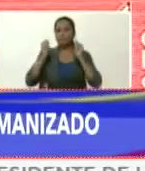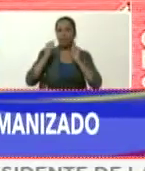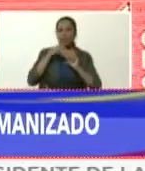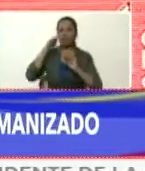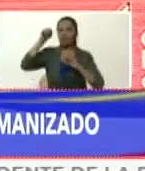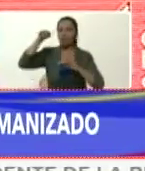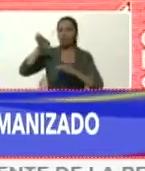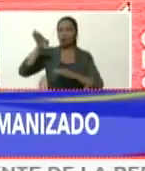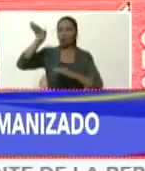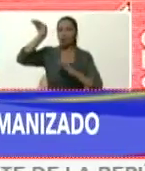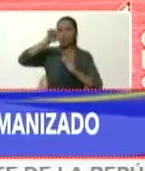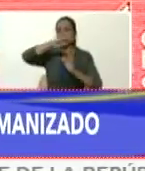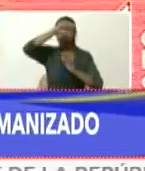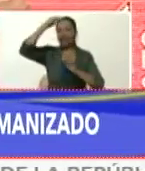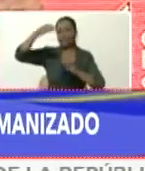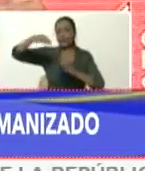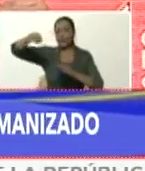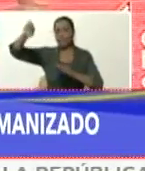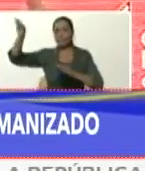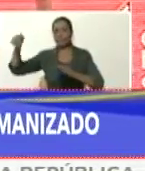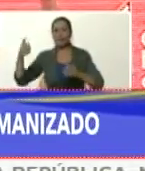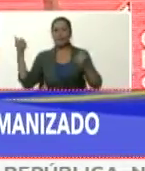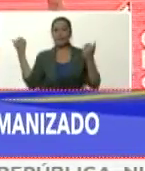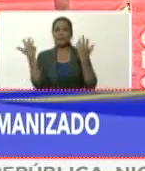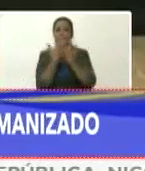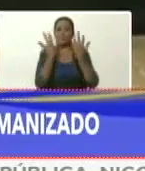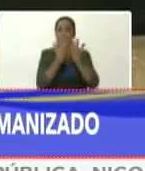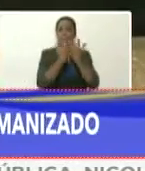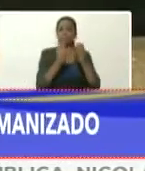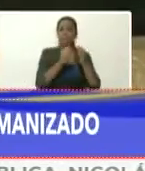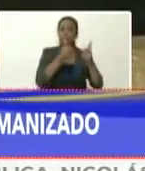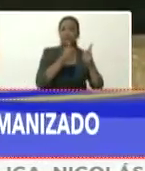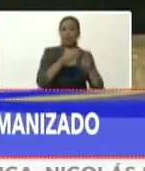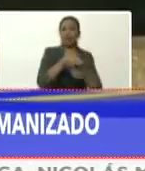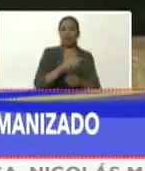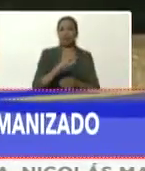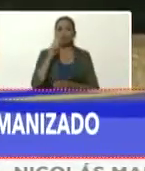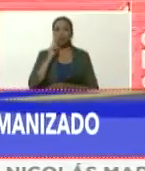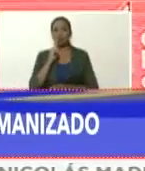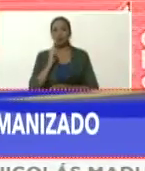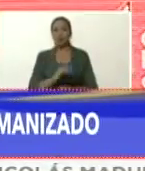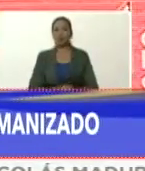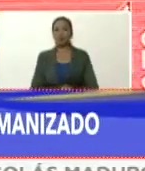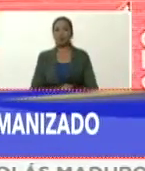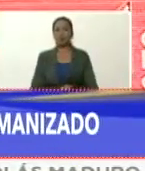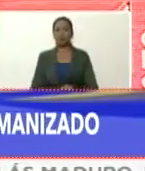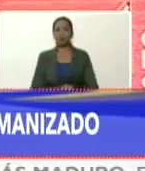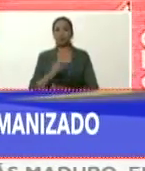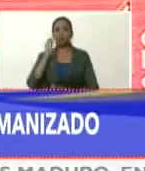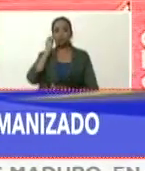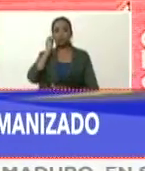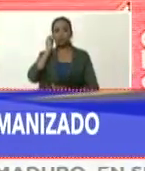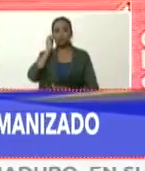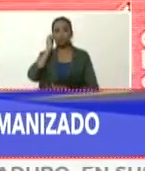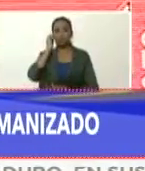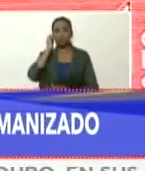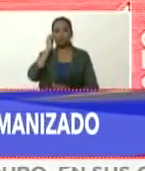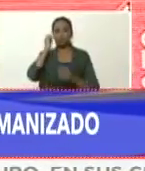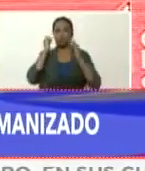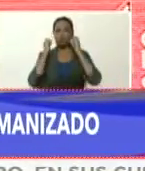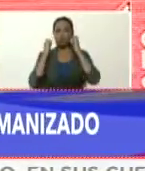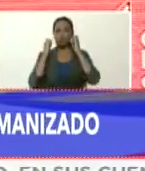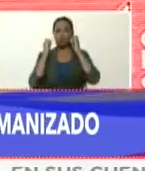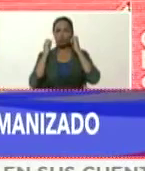los Andes, para la gran batalla de Boyacá. Pantano de Vargas, Boyacá. Y anuncio